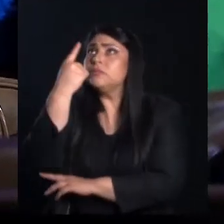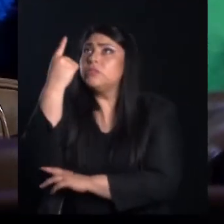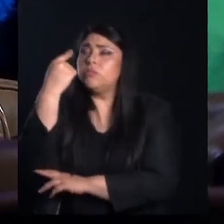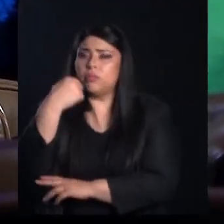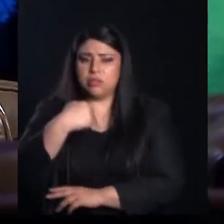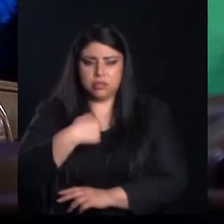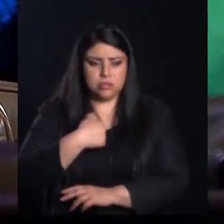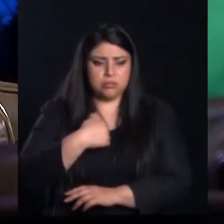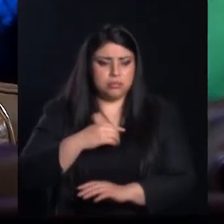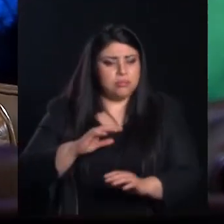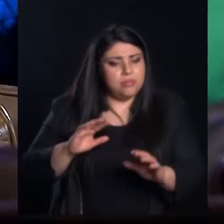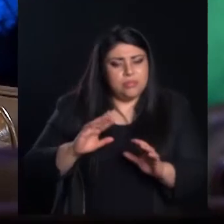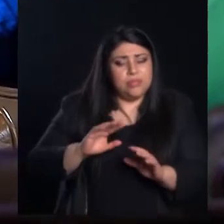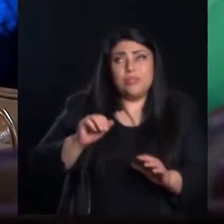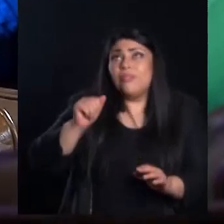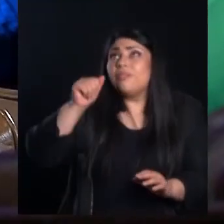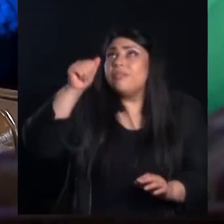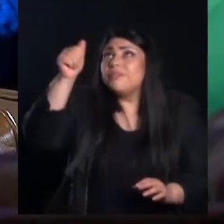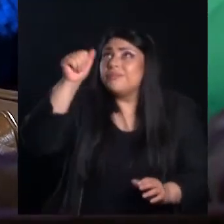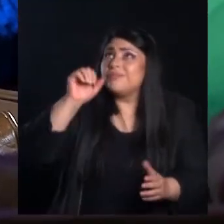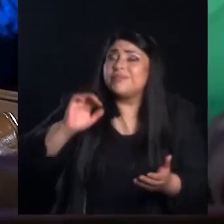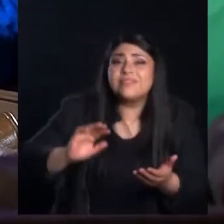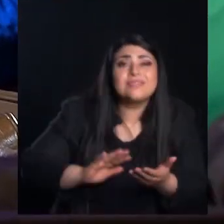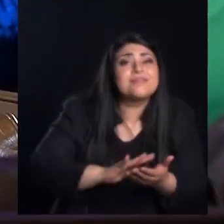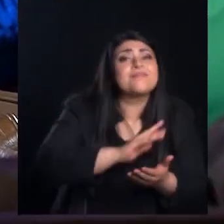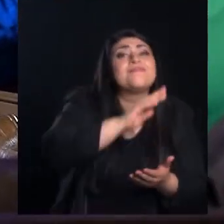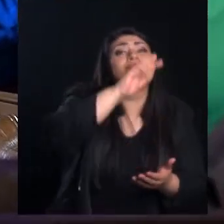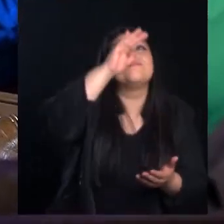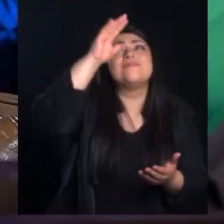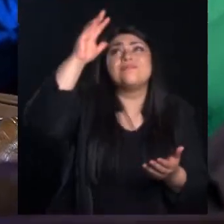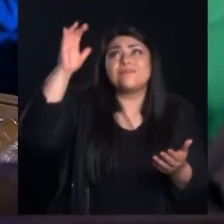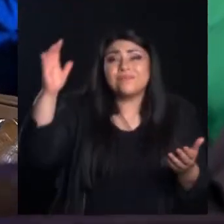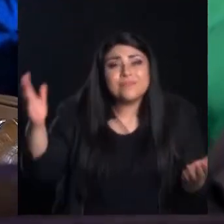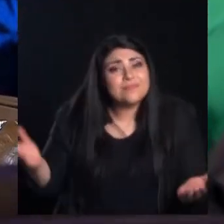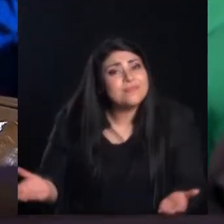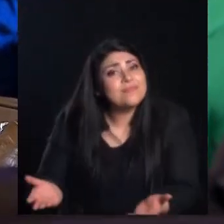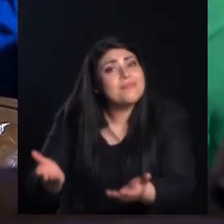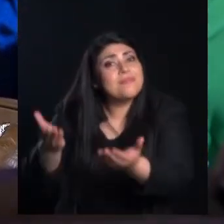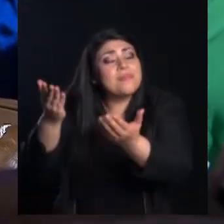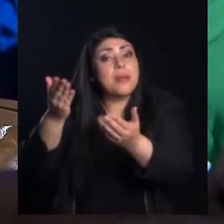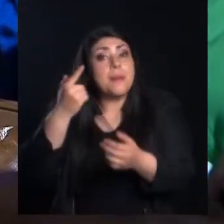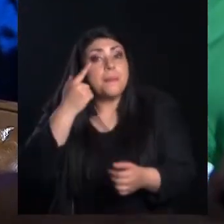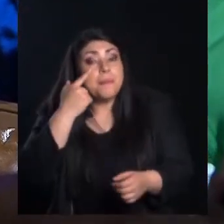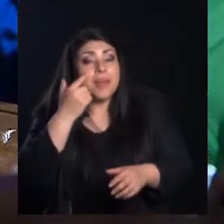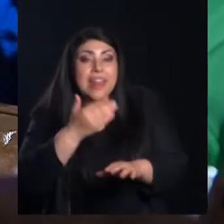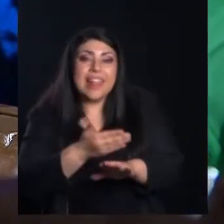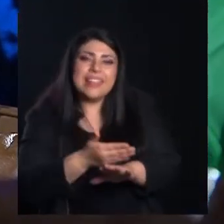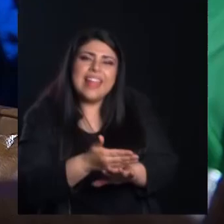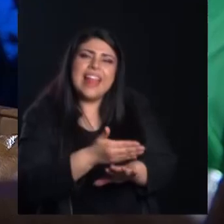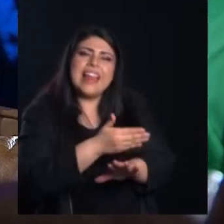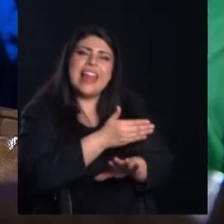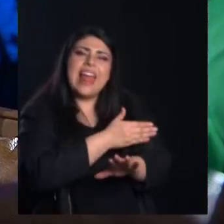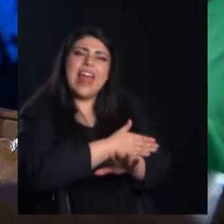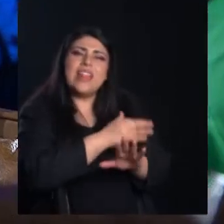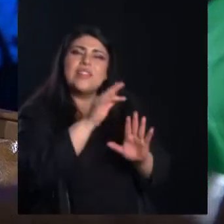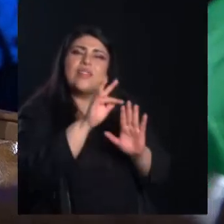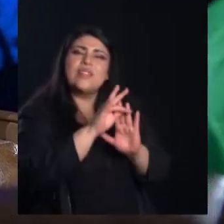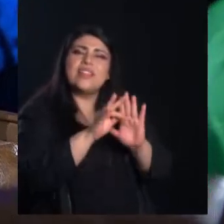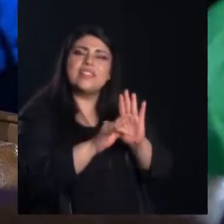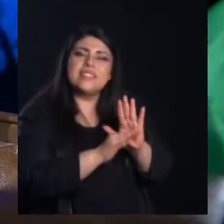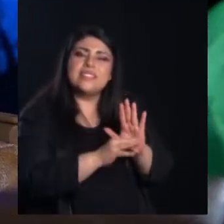no no me puede llevar yo la gloria se la va a llevar el señor en el antiguo testamento no recuerdo ahorita el libro pero dice dios